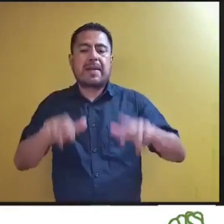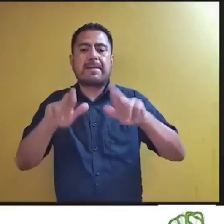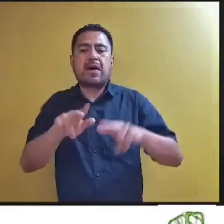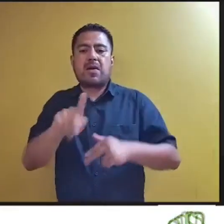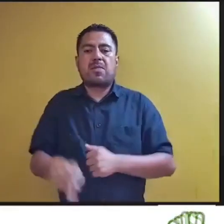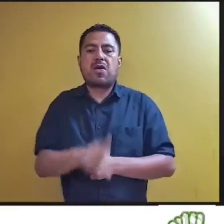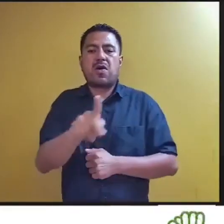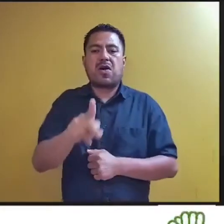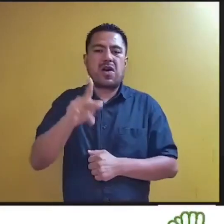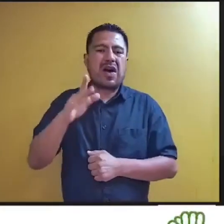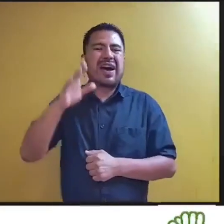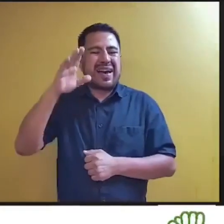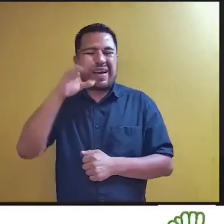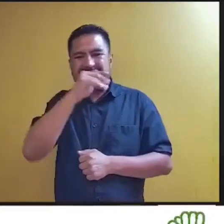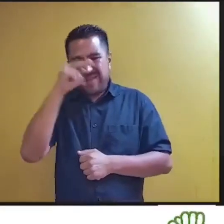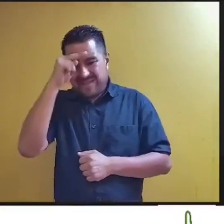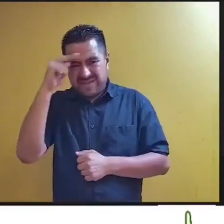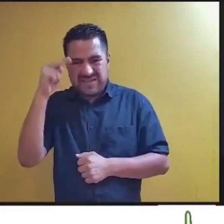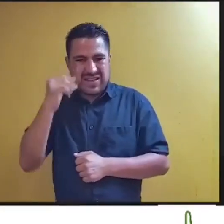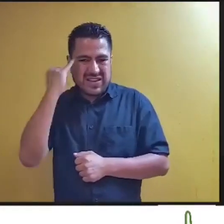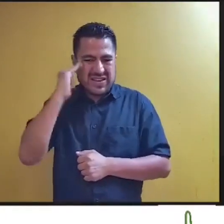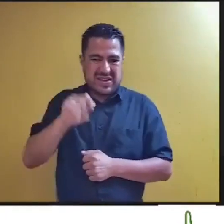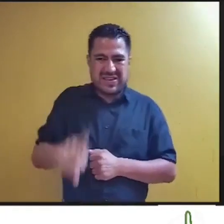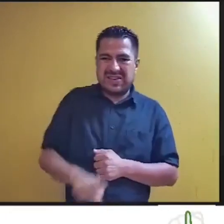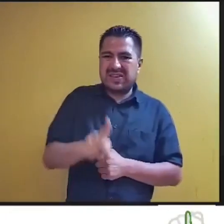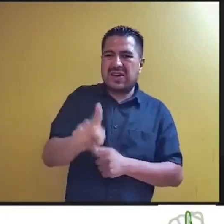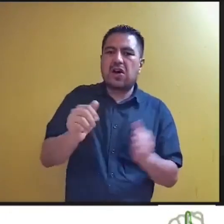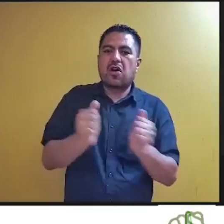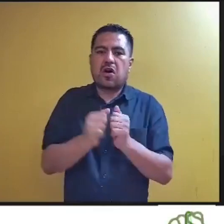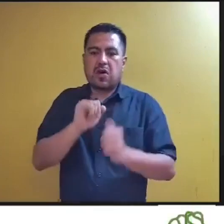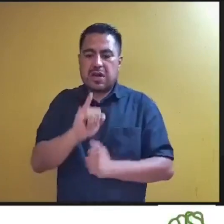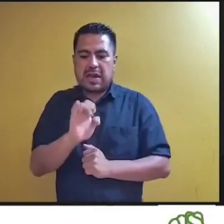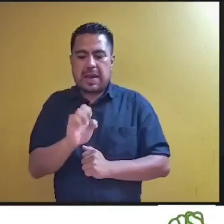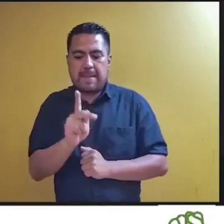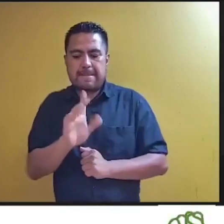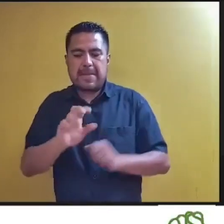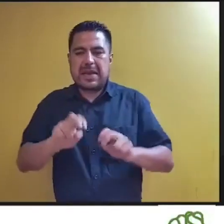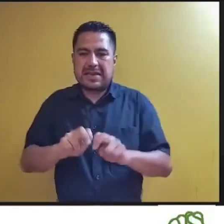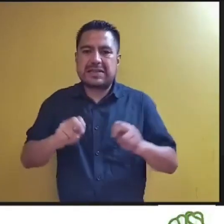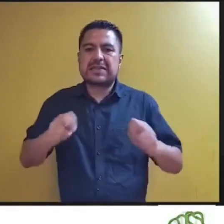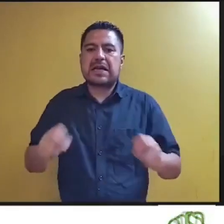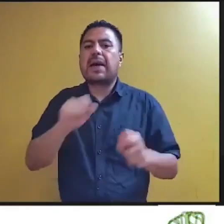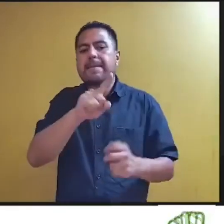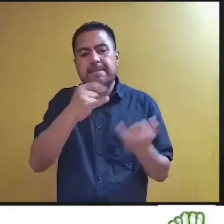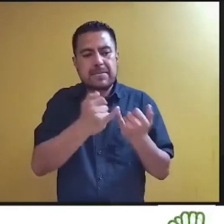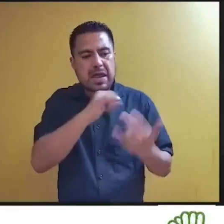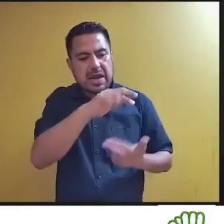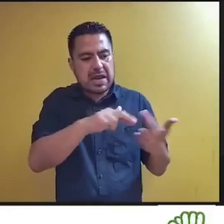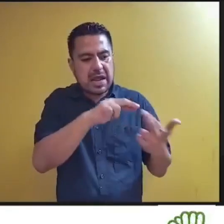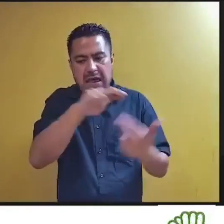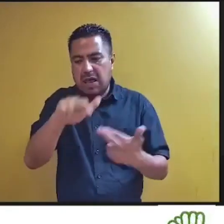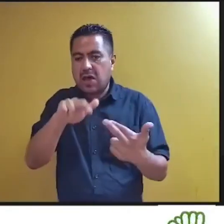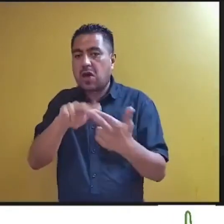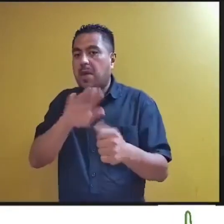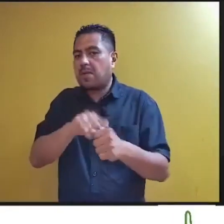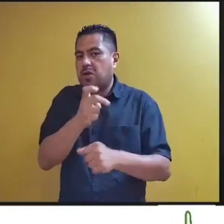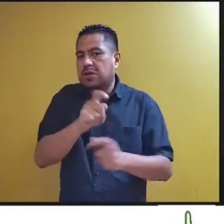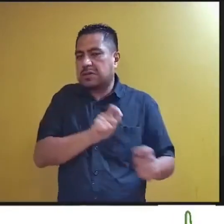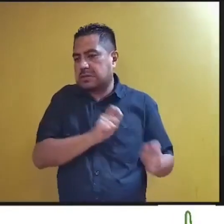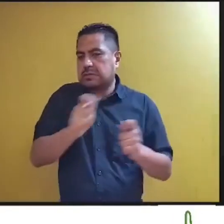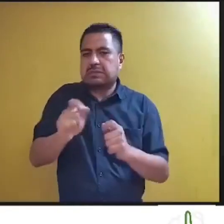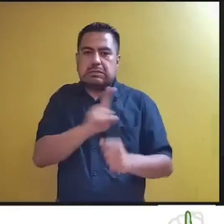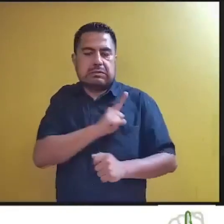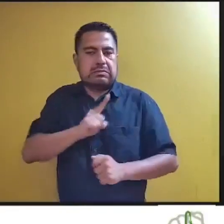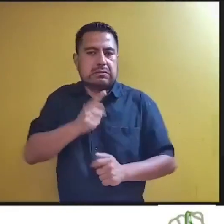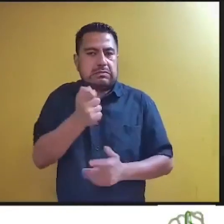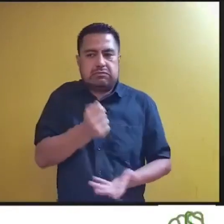los pueblos y comunidades originarias y afromexicanas ante el Consejo General y los consejos distritales, por lo que es dable otorgar a la actora